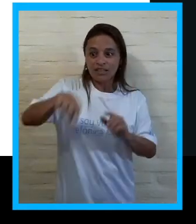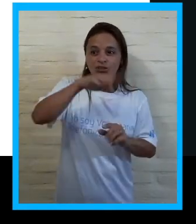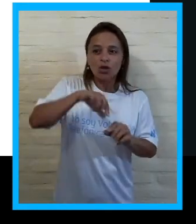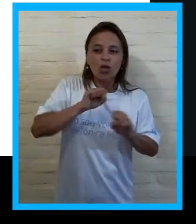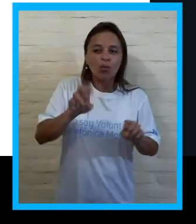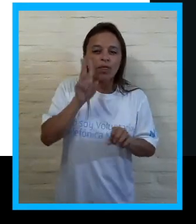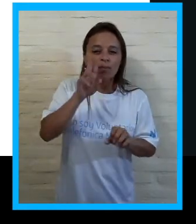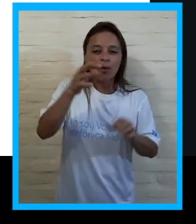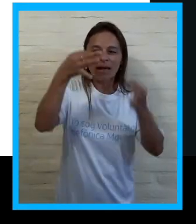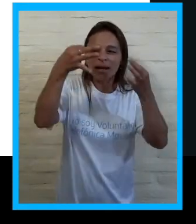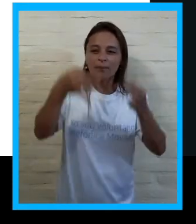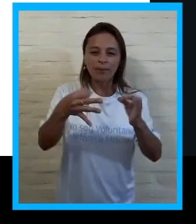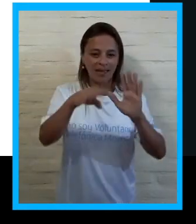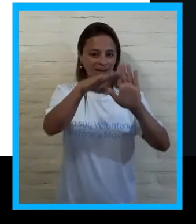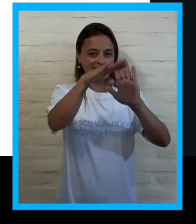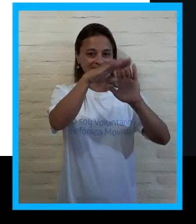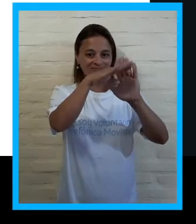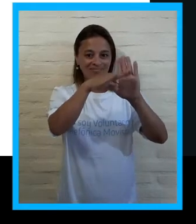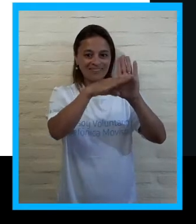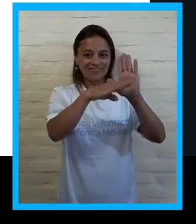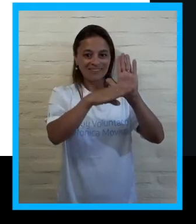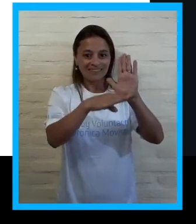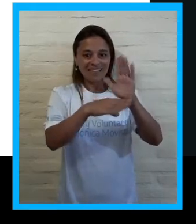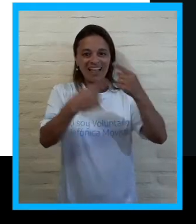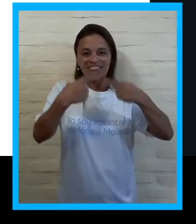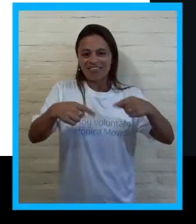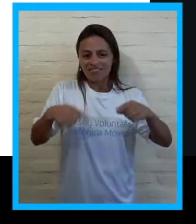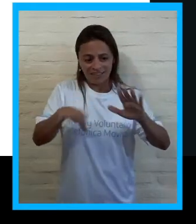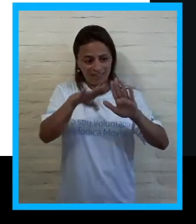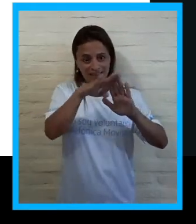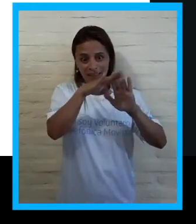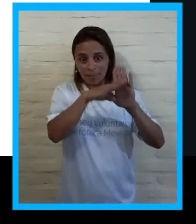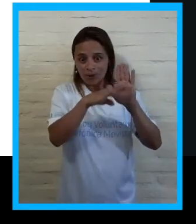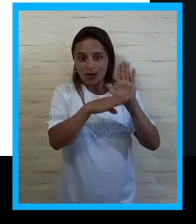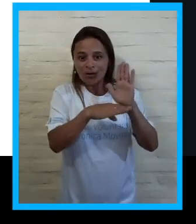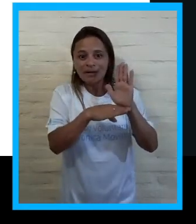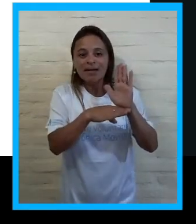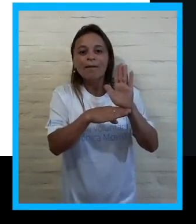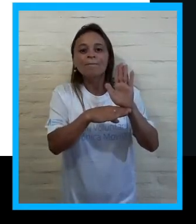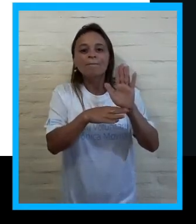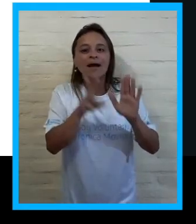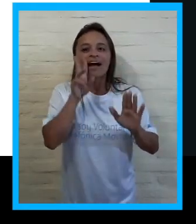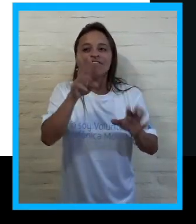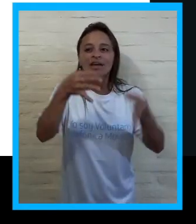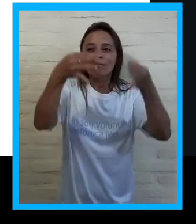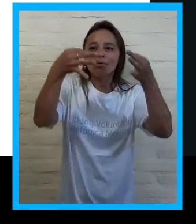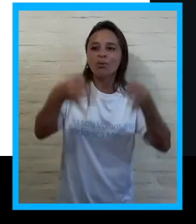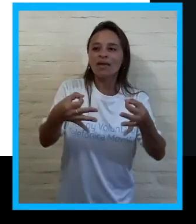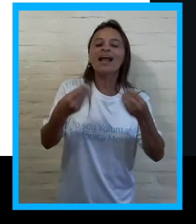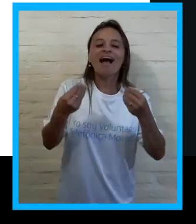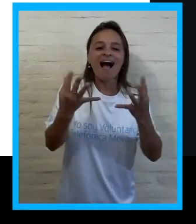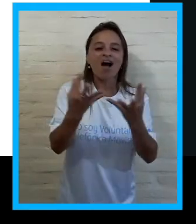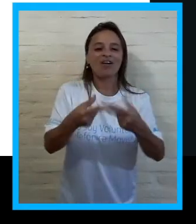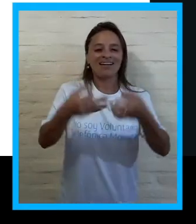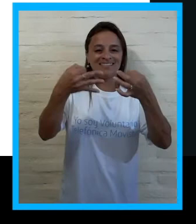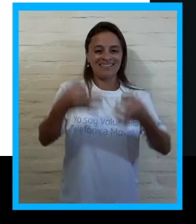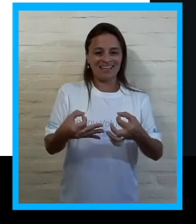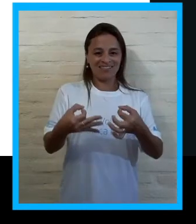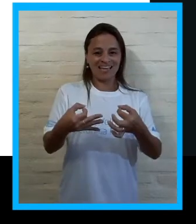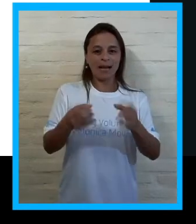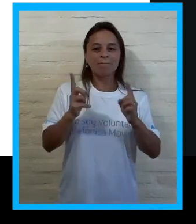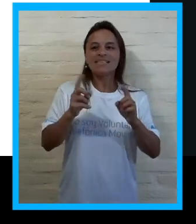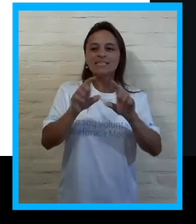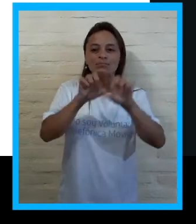encontramos una secuencia que se repite en distintas partes del programa, hemos hallado un patrón, en este caso, el